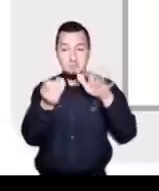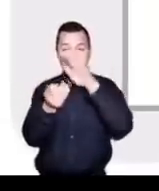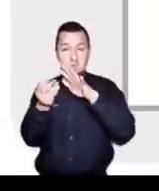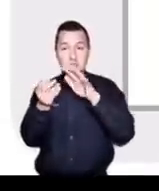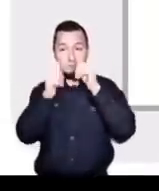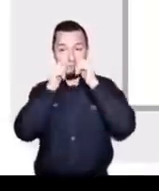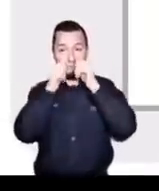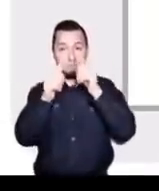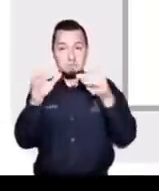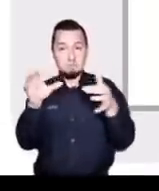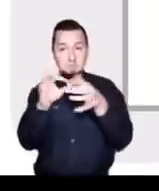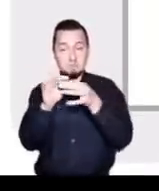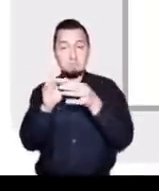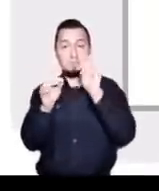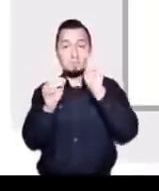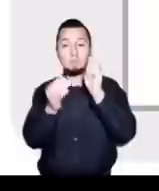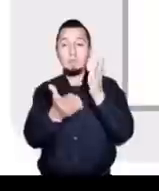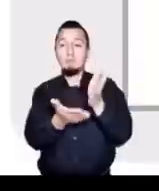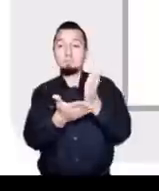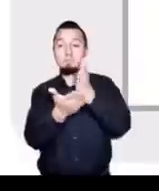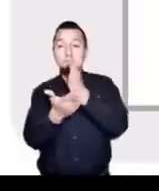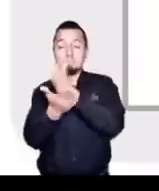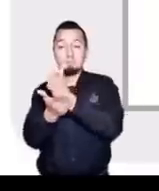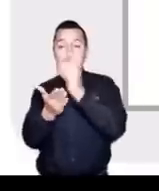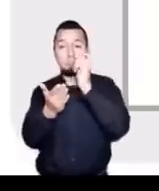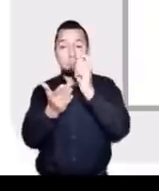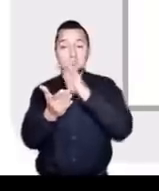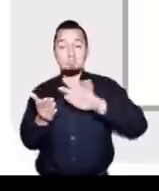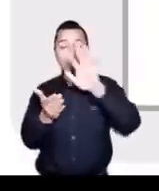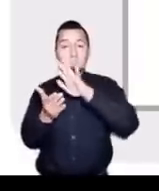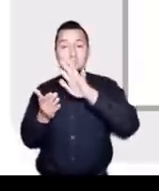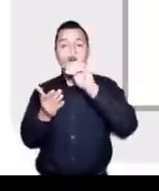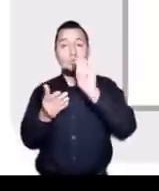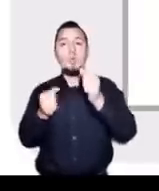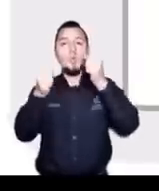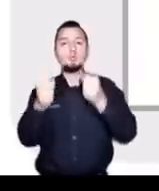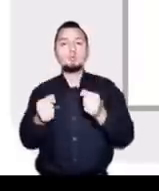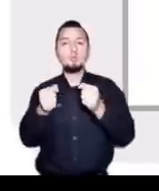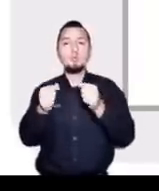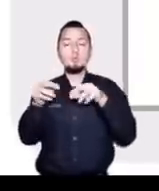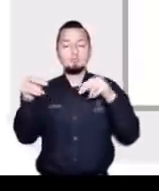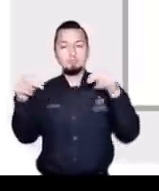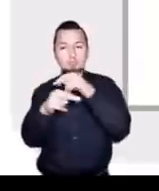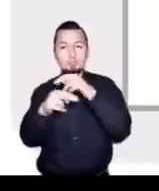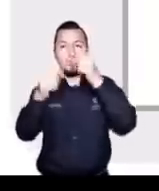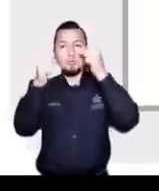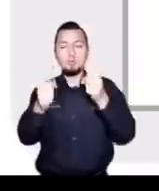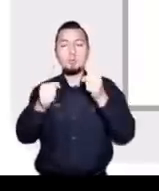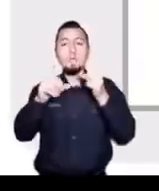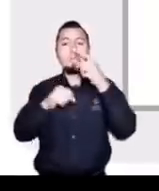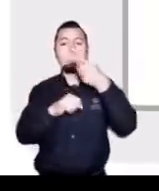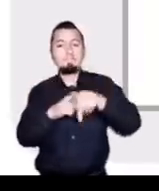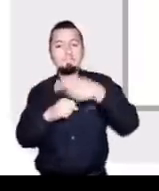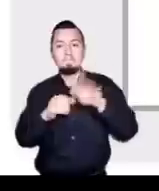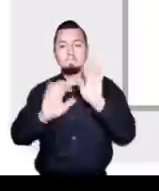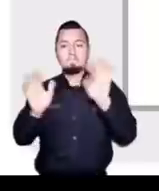la estación, estos cruces seguros que les estaba comentando, y esto va a dar una